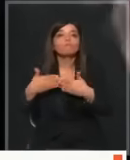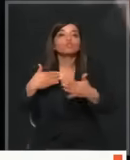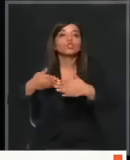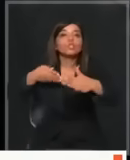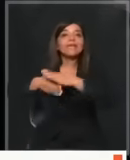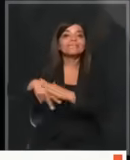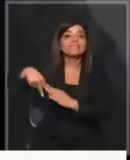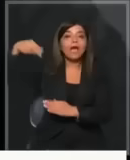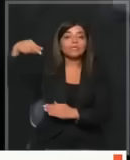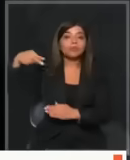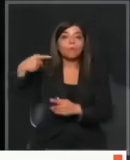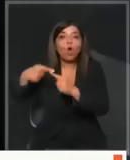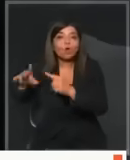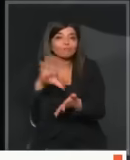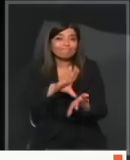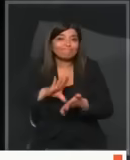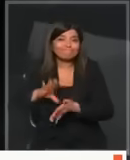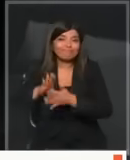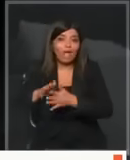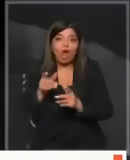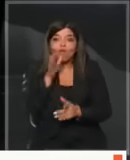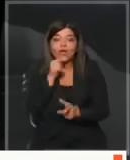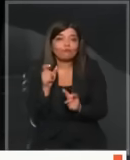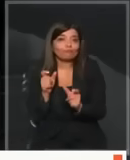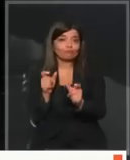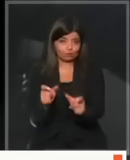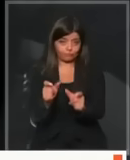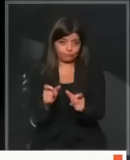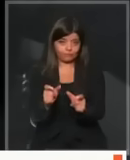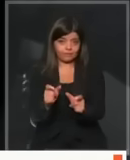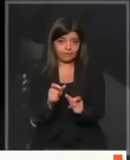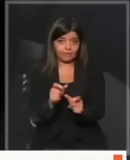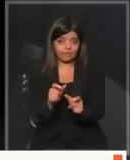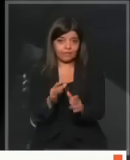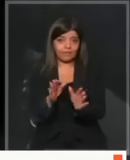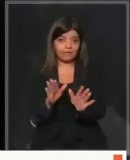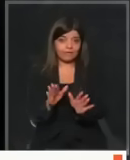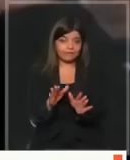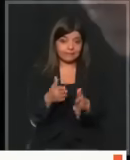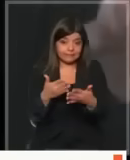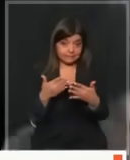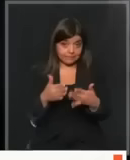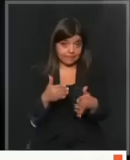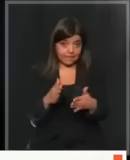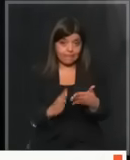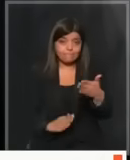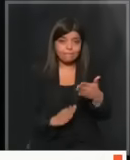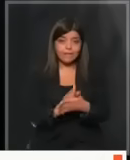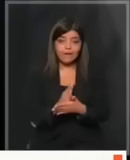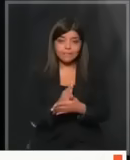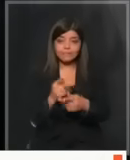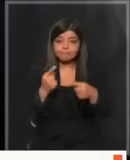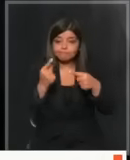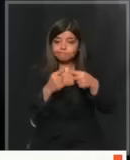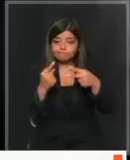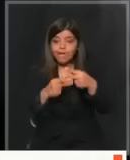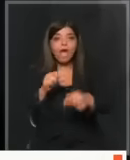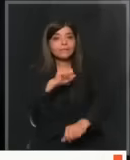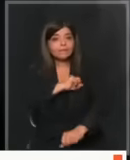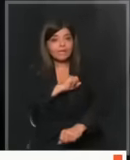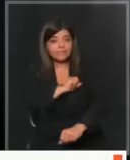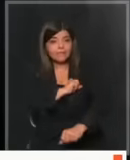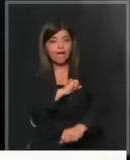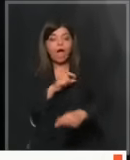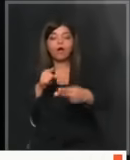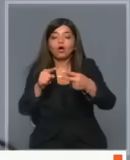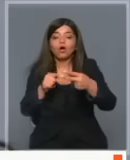migratorios descontrolados, ¿ya? Y luego empieza, pero casi de inmediato, empieza a aparecer en Santiago, vemos